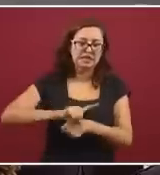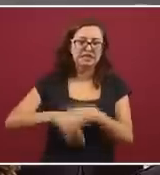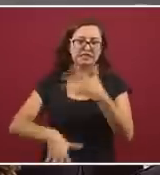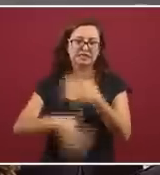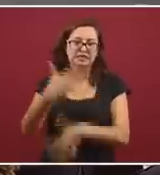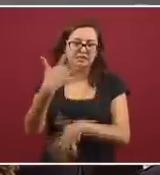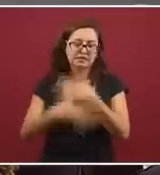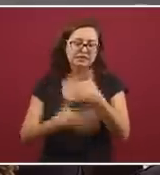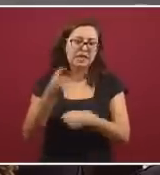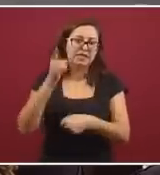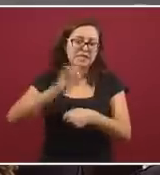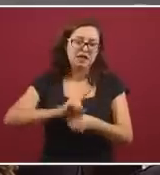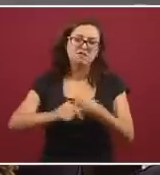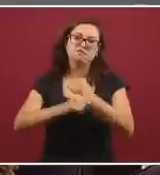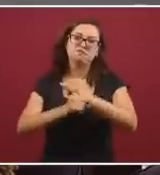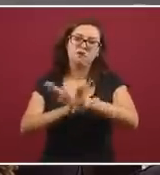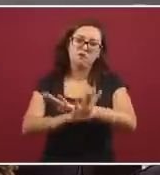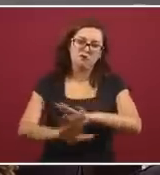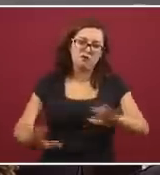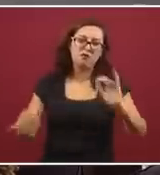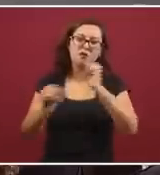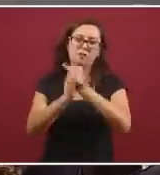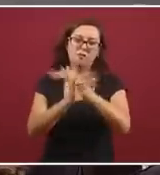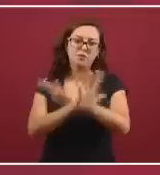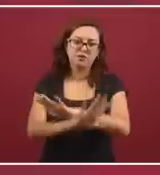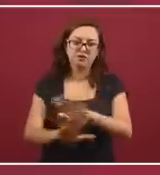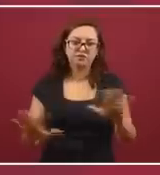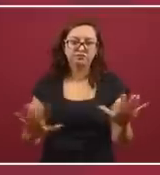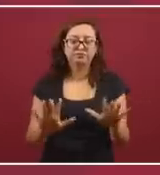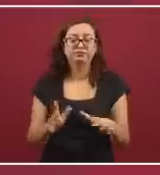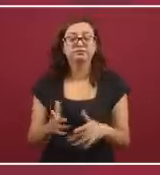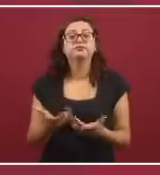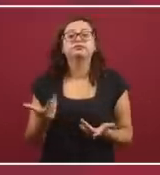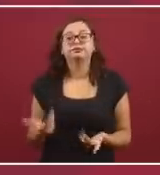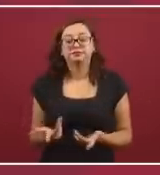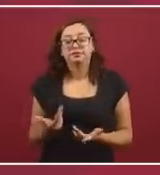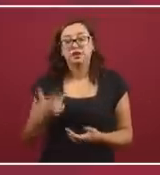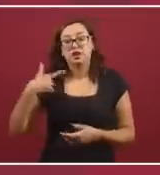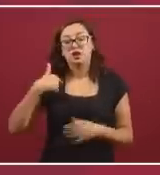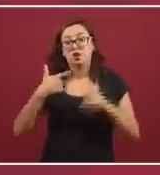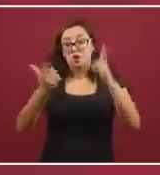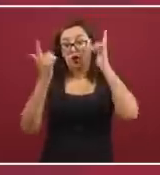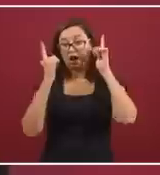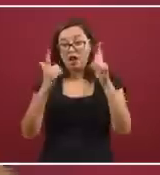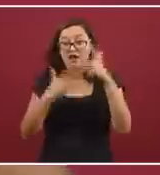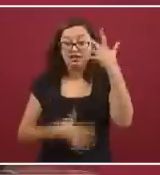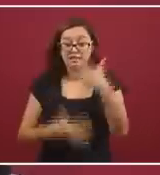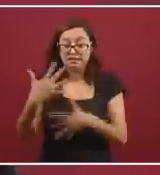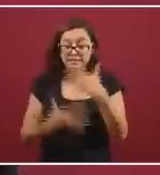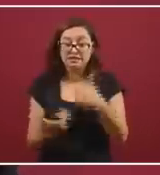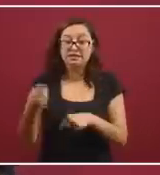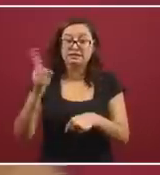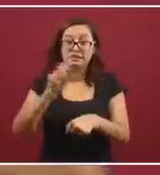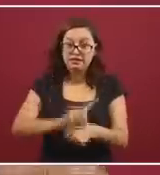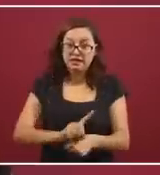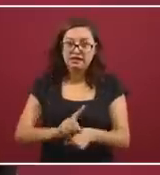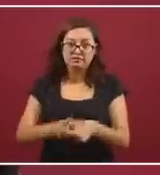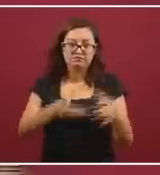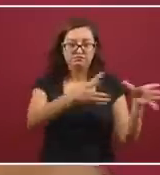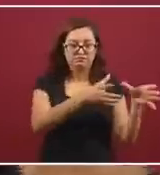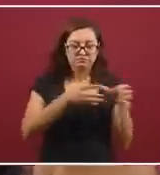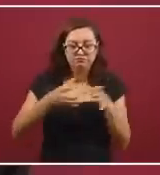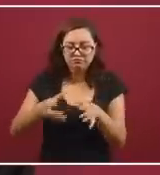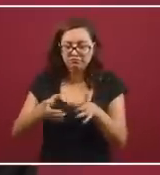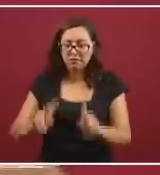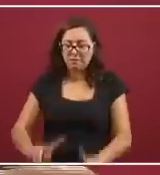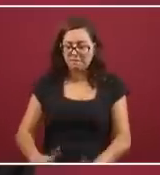y lo que esperamos es que tengamos un mecanismo para que cada 15 días se estén entregando los